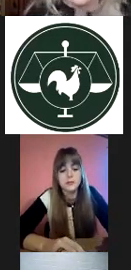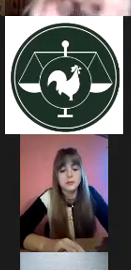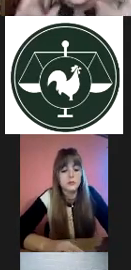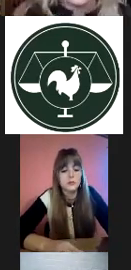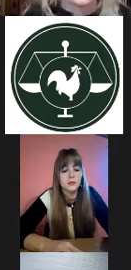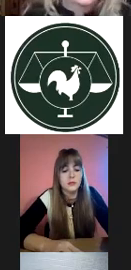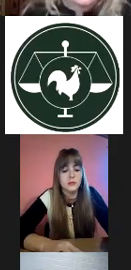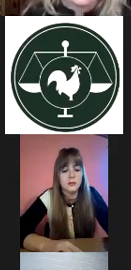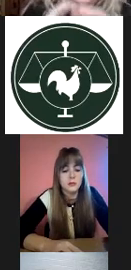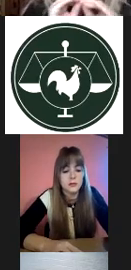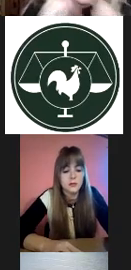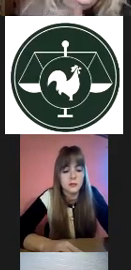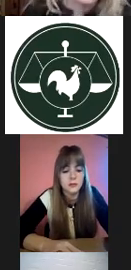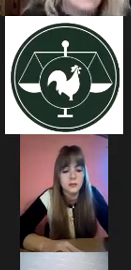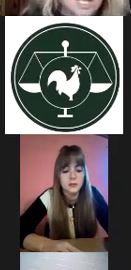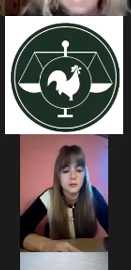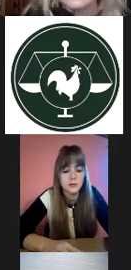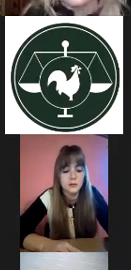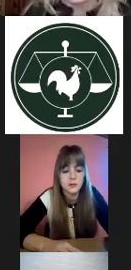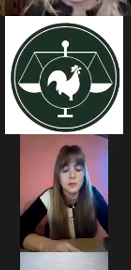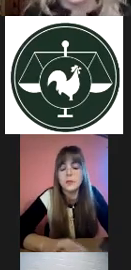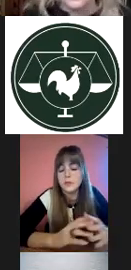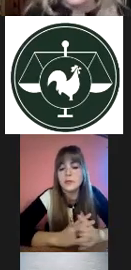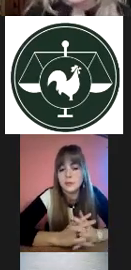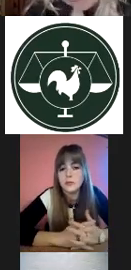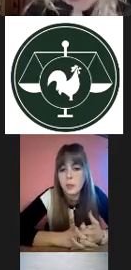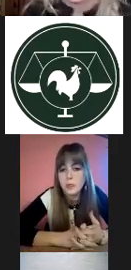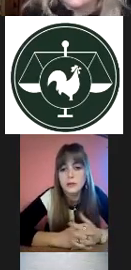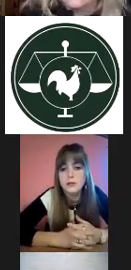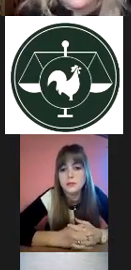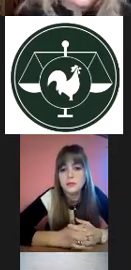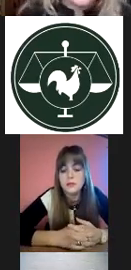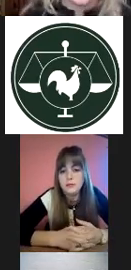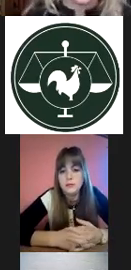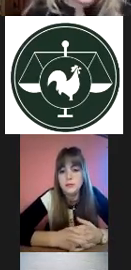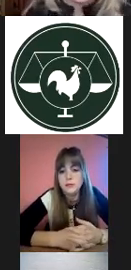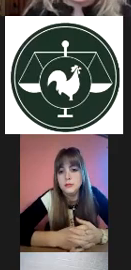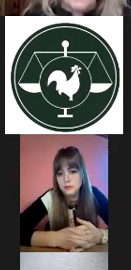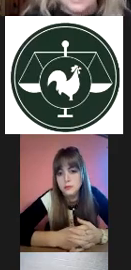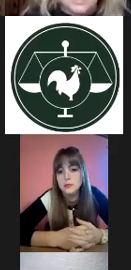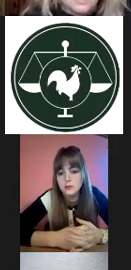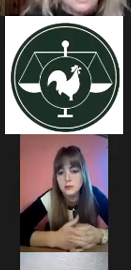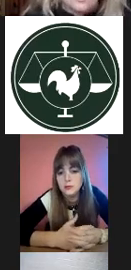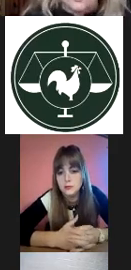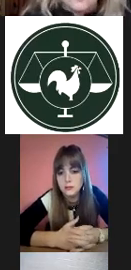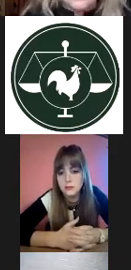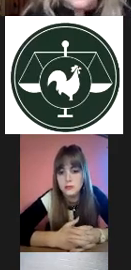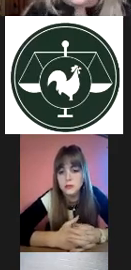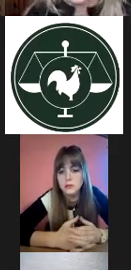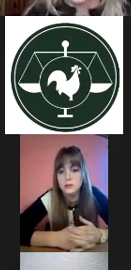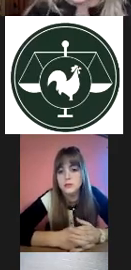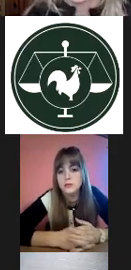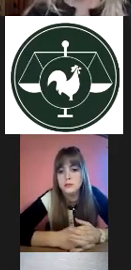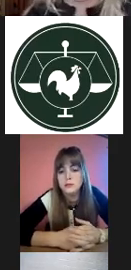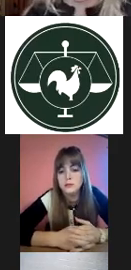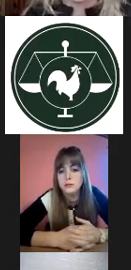o algunos, no sé, resúmenes, distribuyendo y tratando de que llegue. Yo siempre a la gente le digo, no vayan a